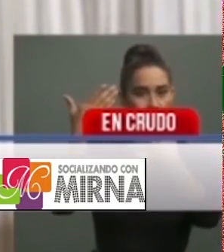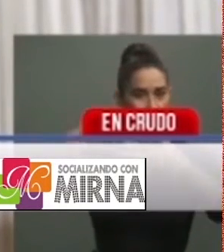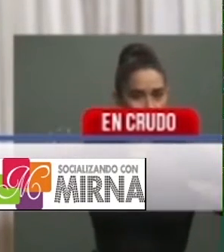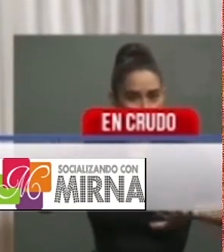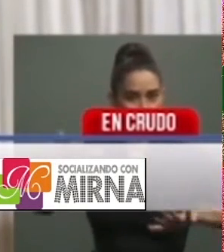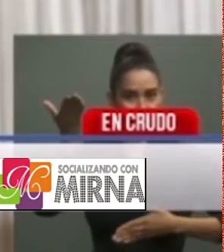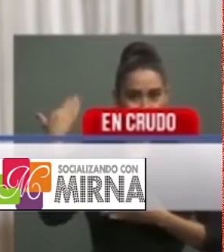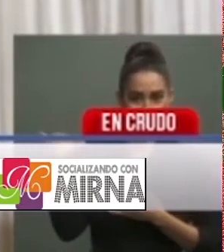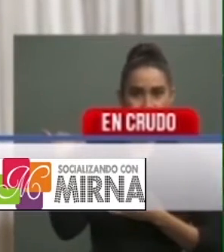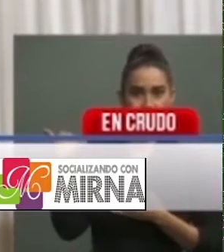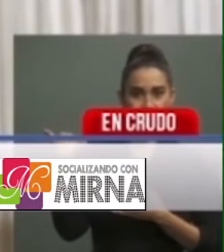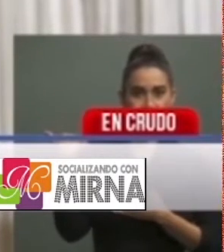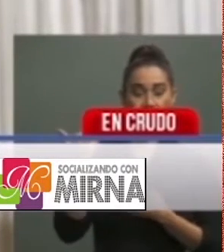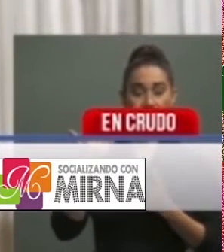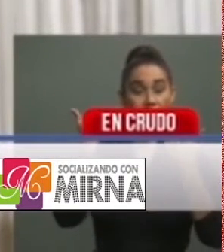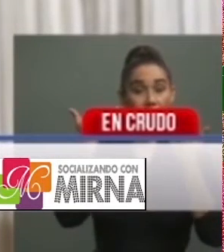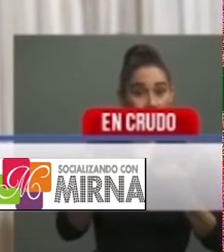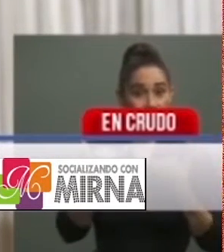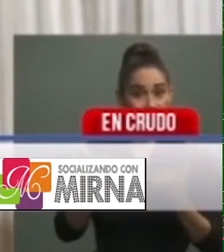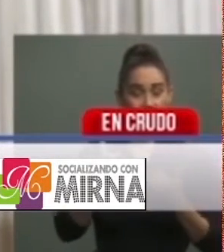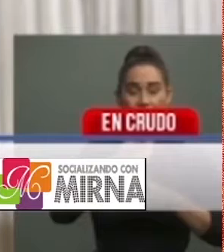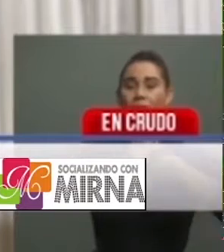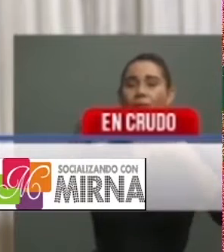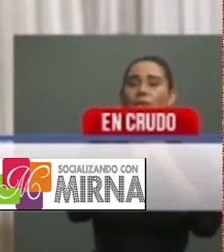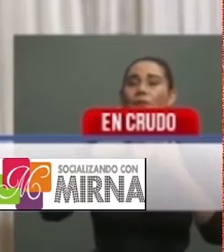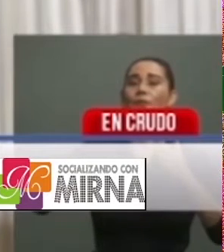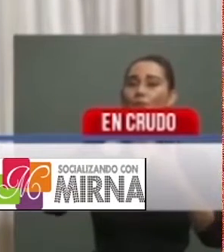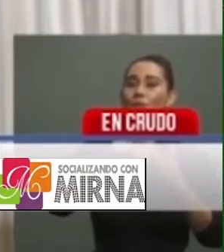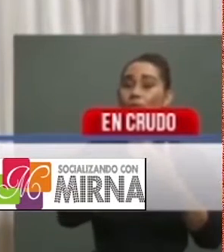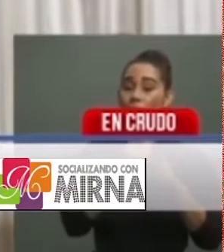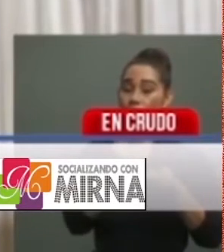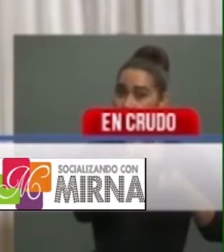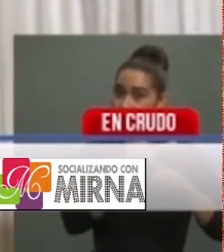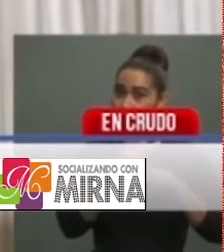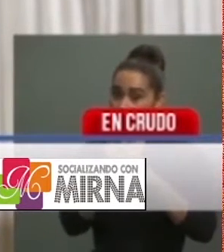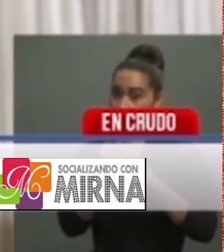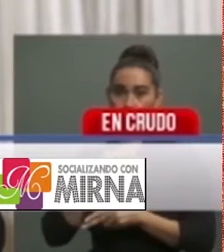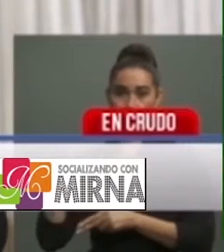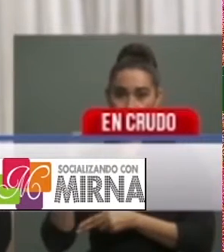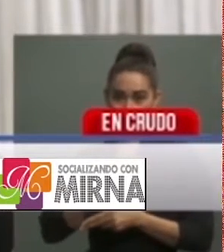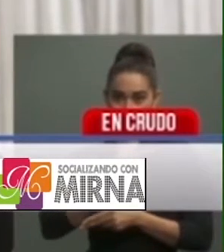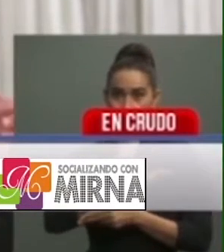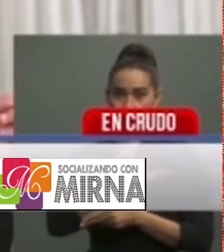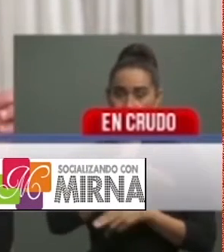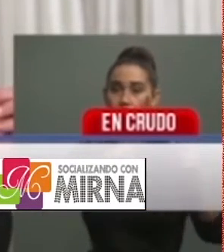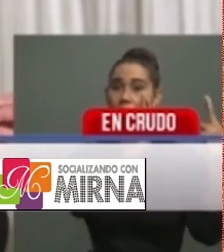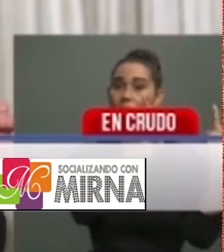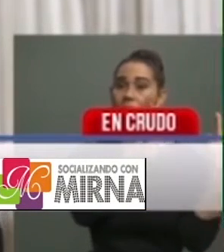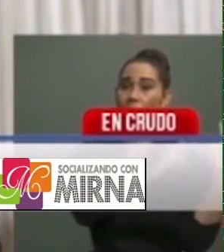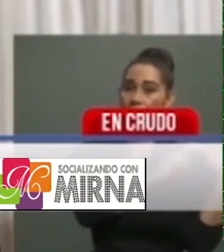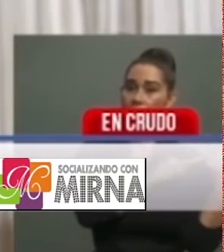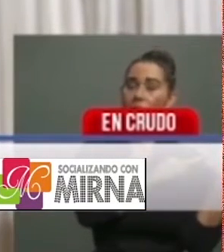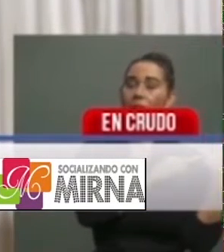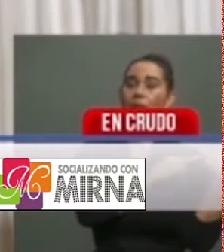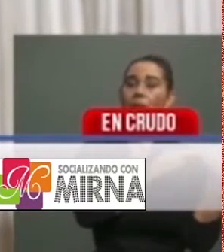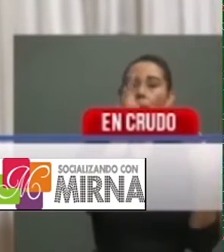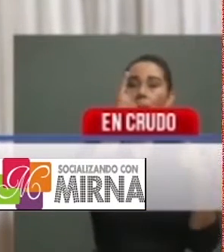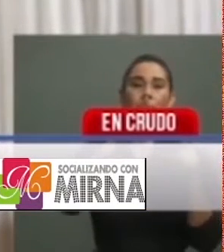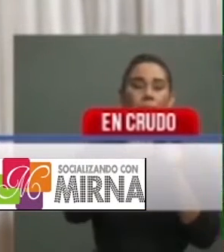entonces aquí muchas personas, ellos iban a los sitios y compartían, o si no, los sacaban, y ahora toda